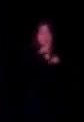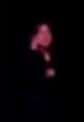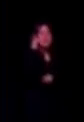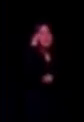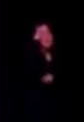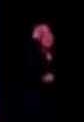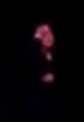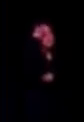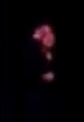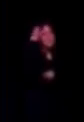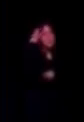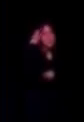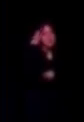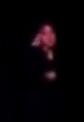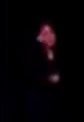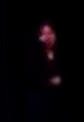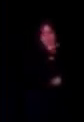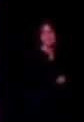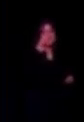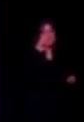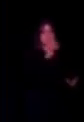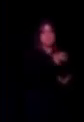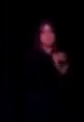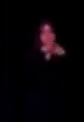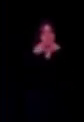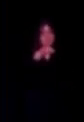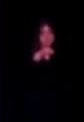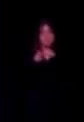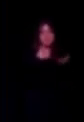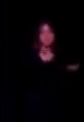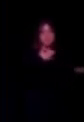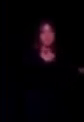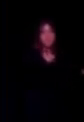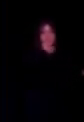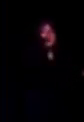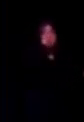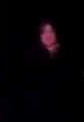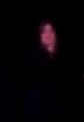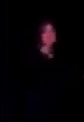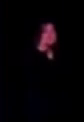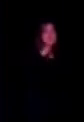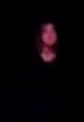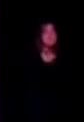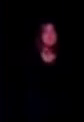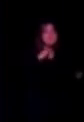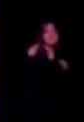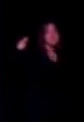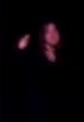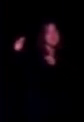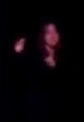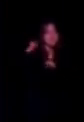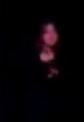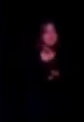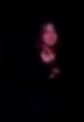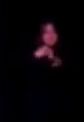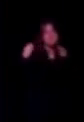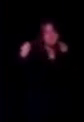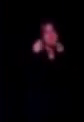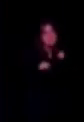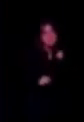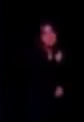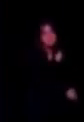se ajustaba a los sueños de mis hermanos y hermanas, conmigo, mis papás tenían un sueño que era el suyo, pero no el mío. Y a lo mejor no